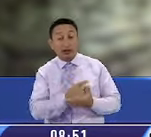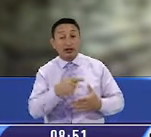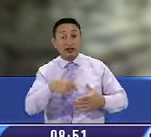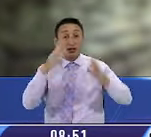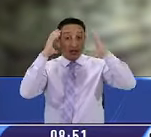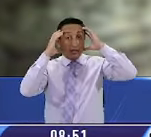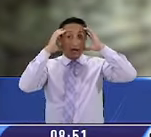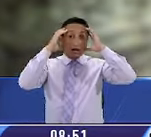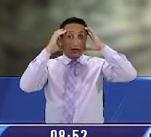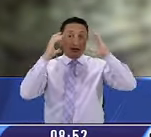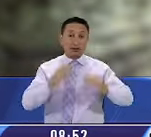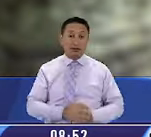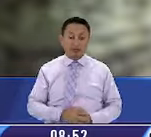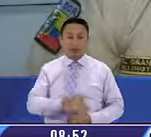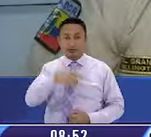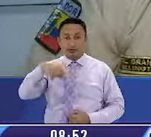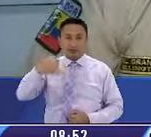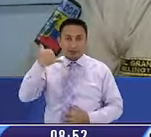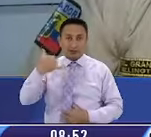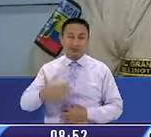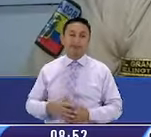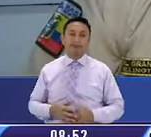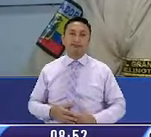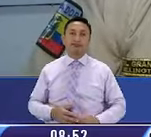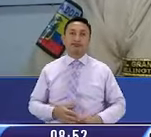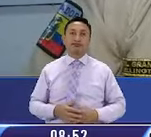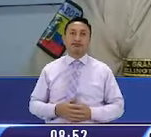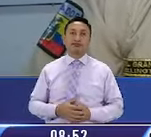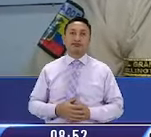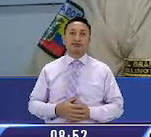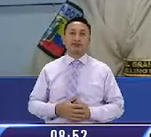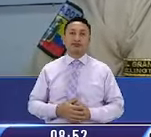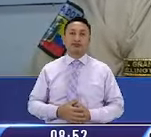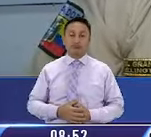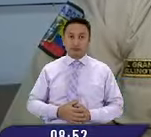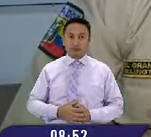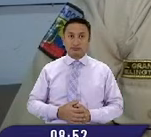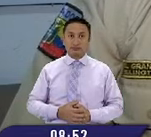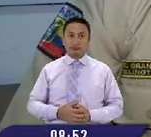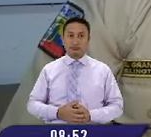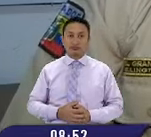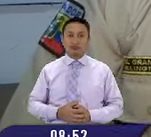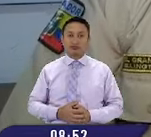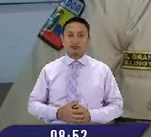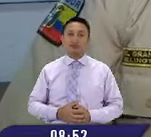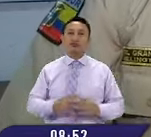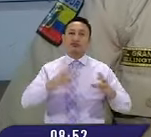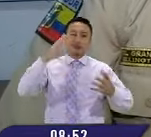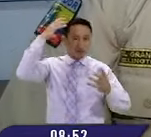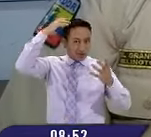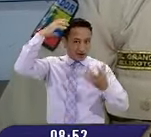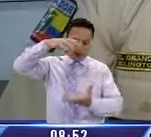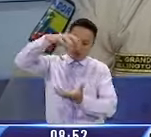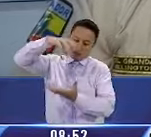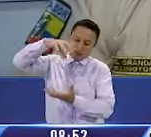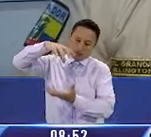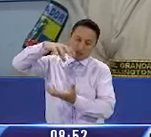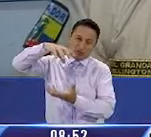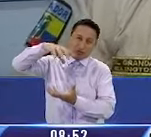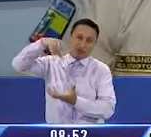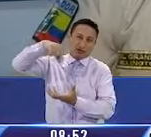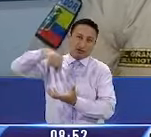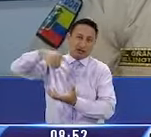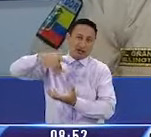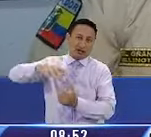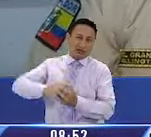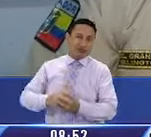cabeza y me vine para acá. Es una osamenta, la cual está totalmente ya terminada